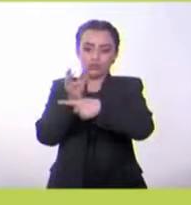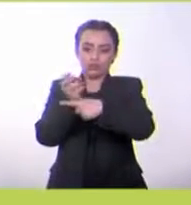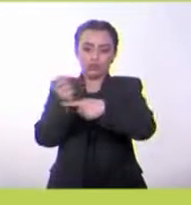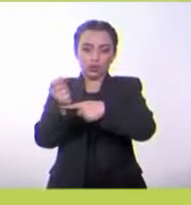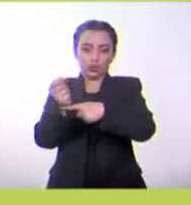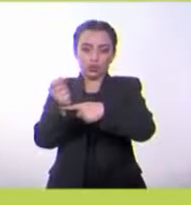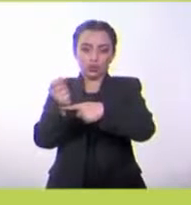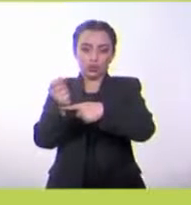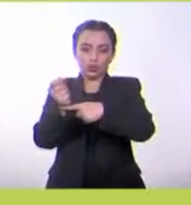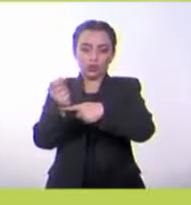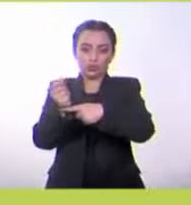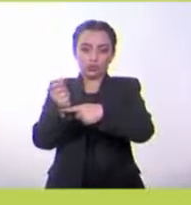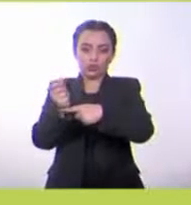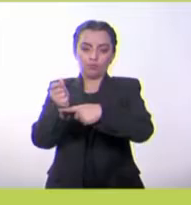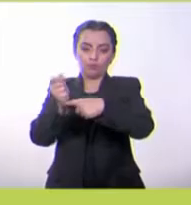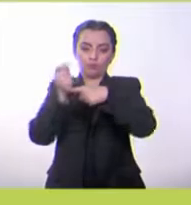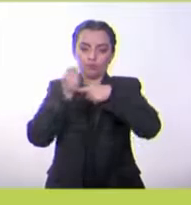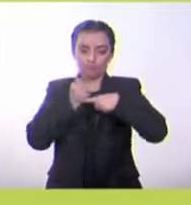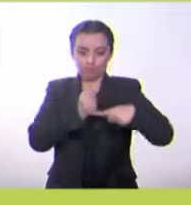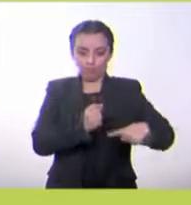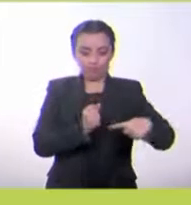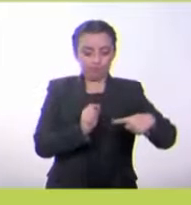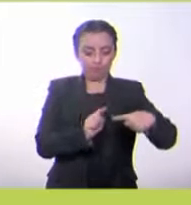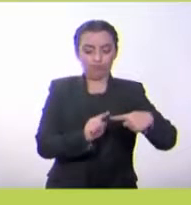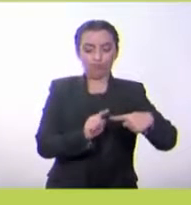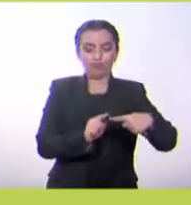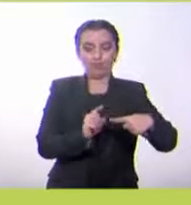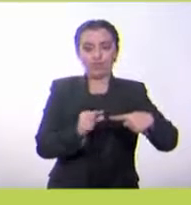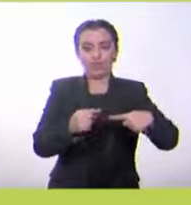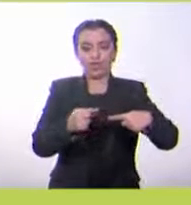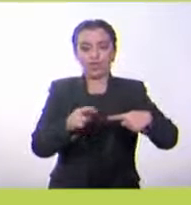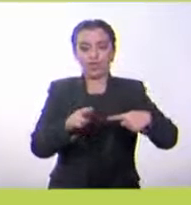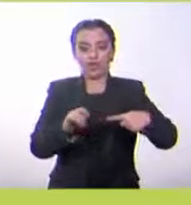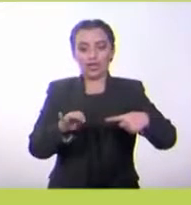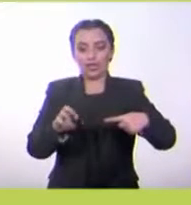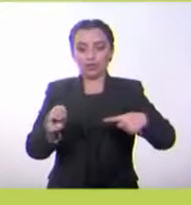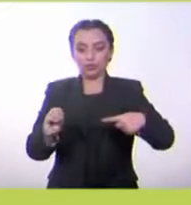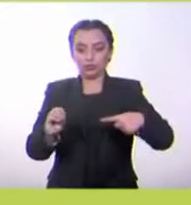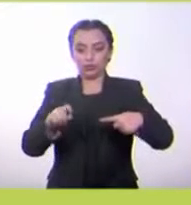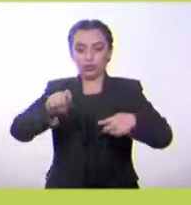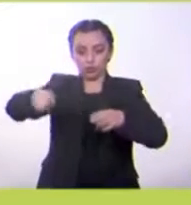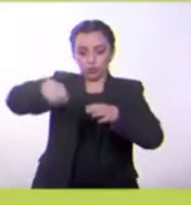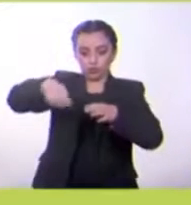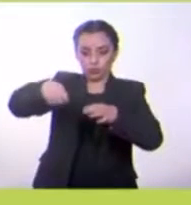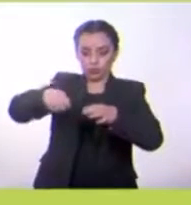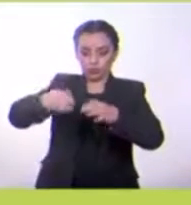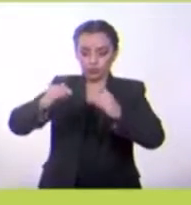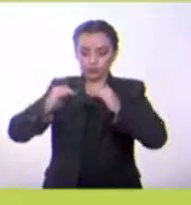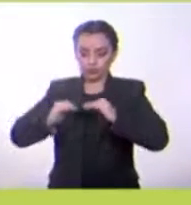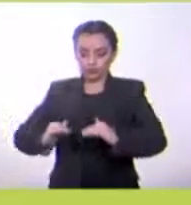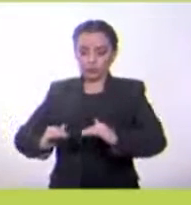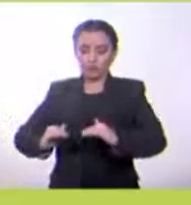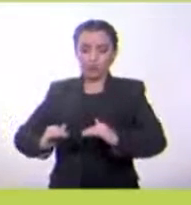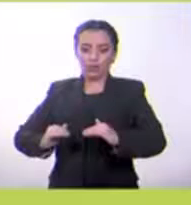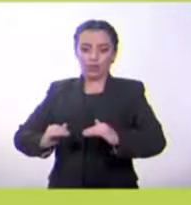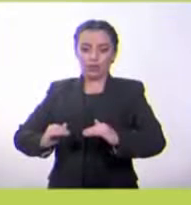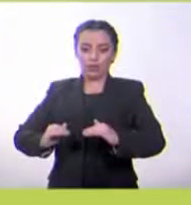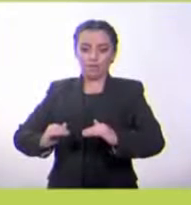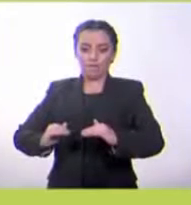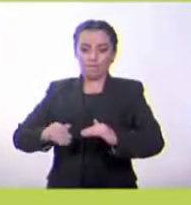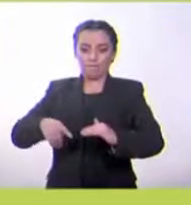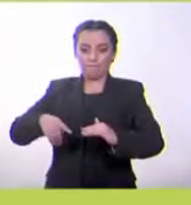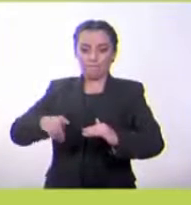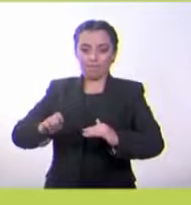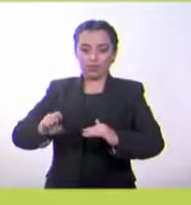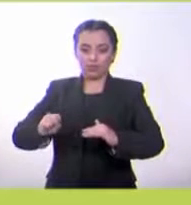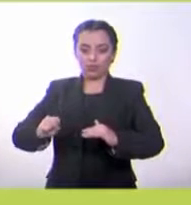de soluto contenidos en una solución y el peso equivalente. El peso equivalente de una